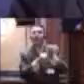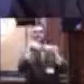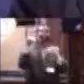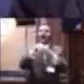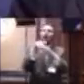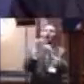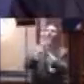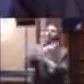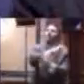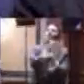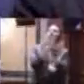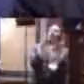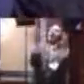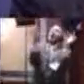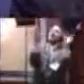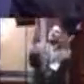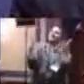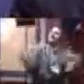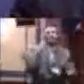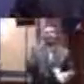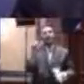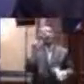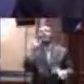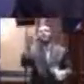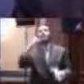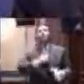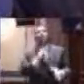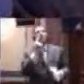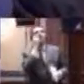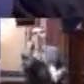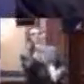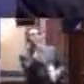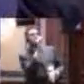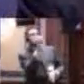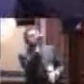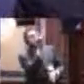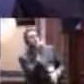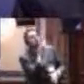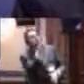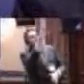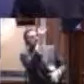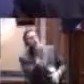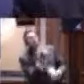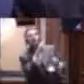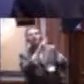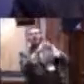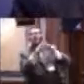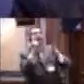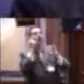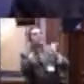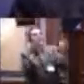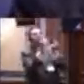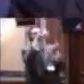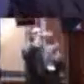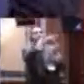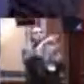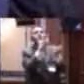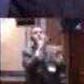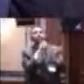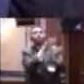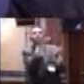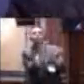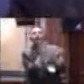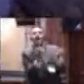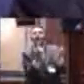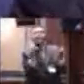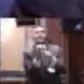la democracia por lo que vale en sí misma, por lo que tiene de importante para nuestro presente, para